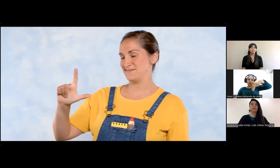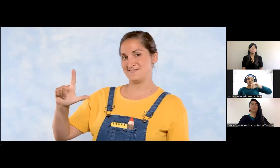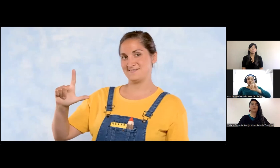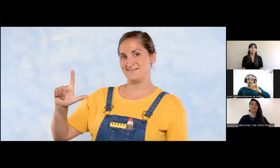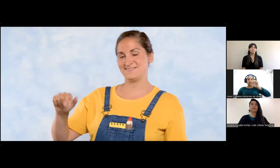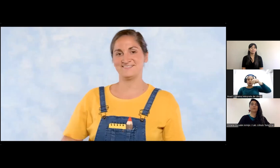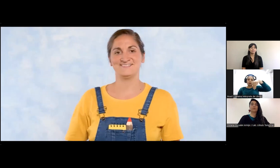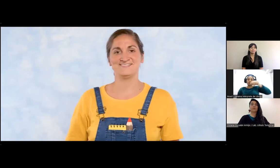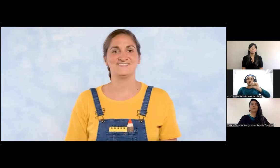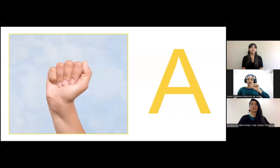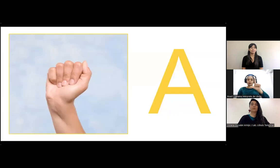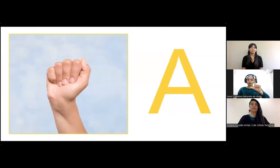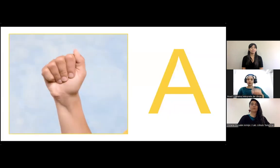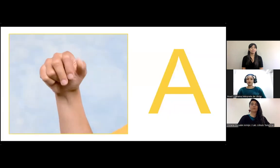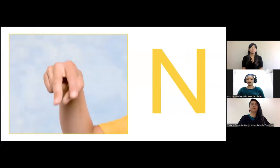A-N-I-M-A-L.